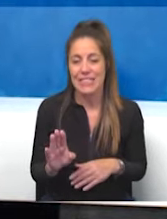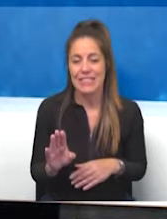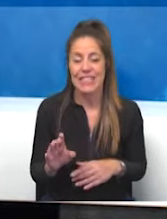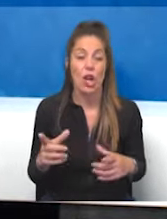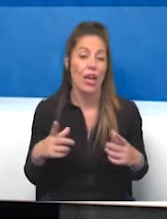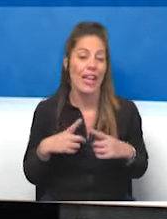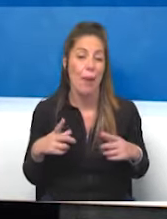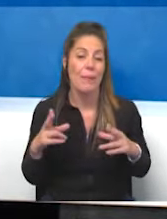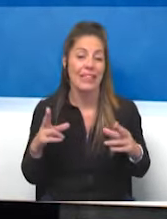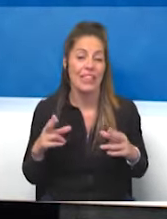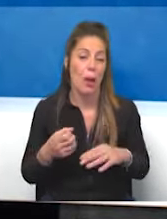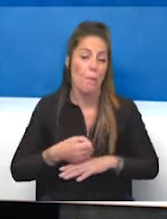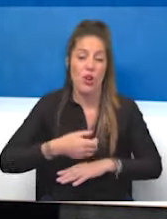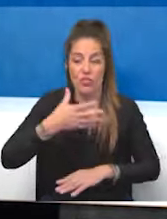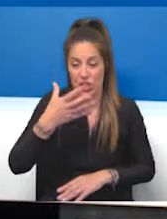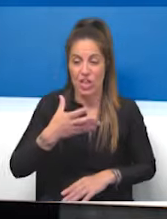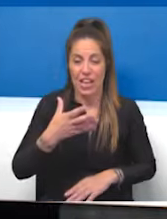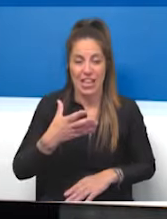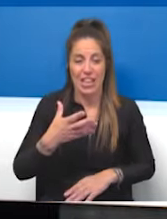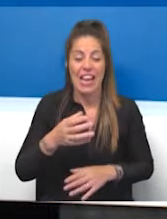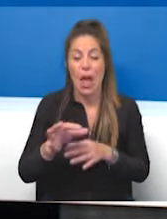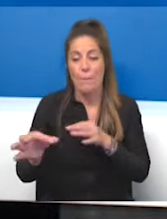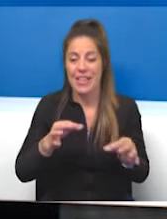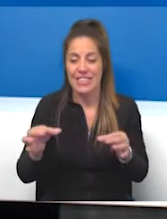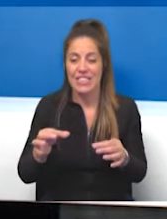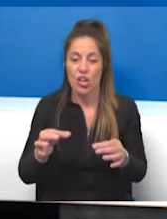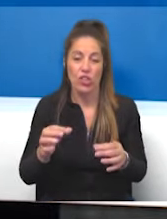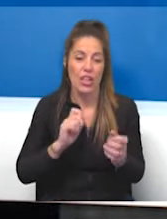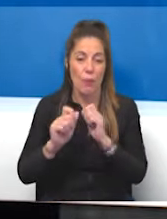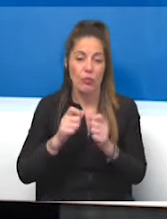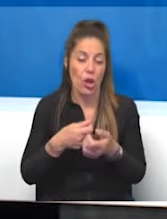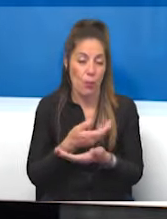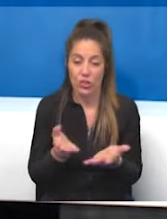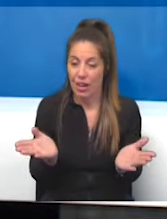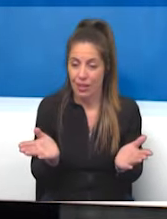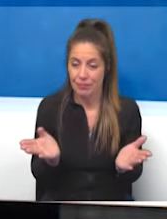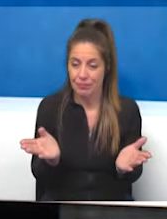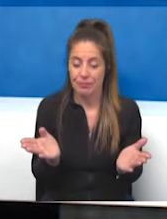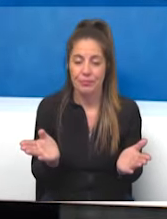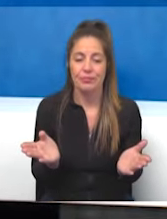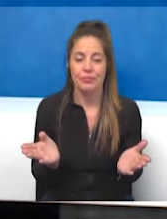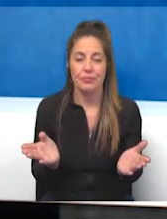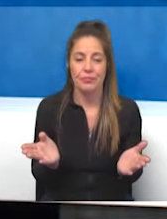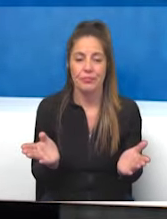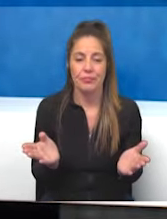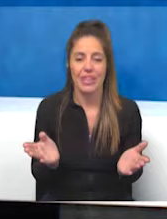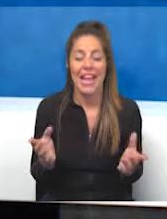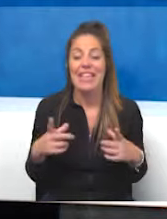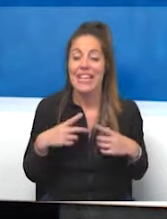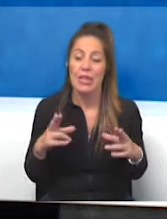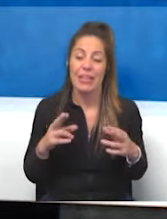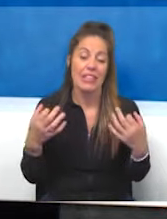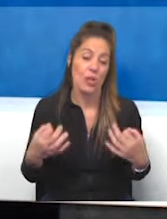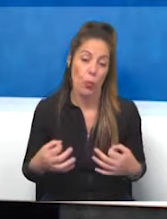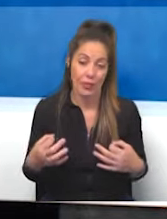expectativa profesional la medición de la opinión pública señalaba las expectativas se